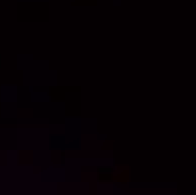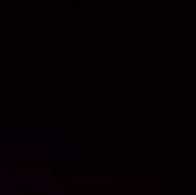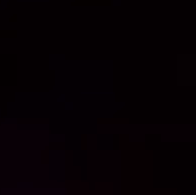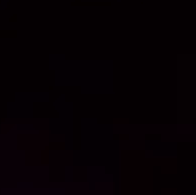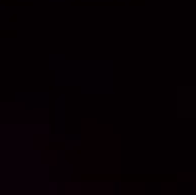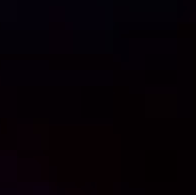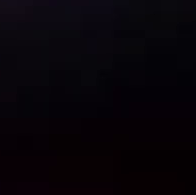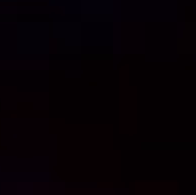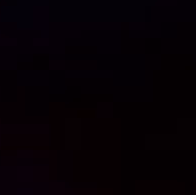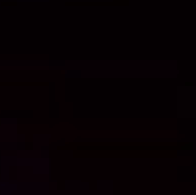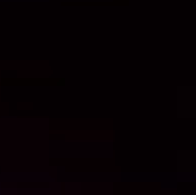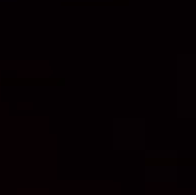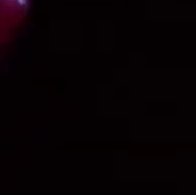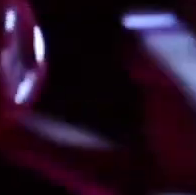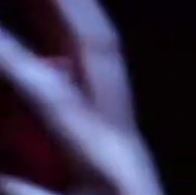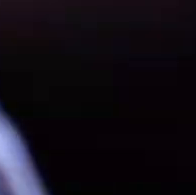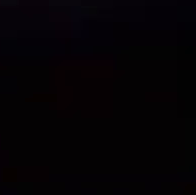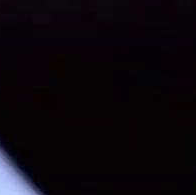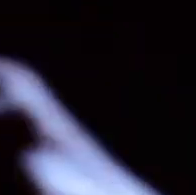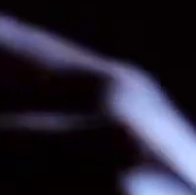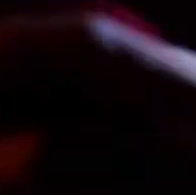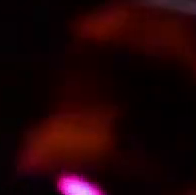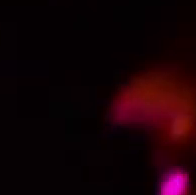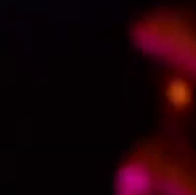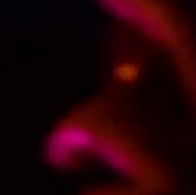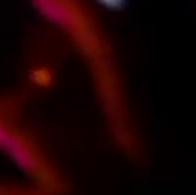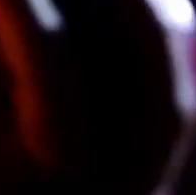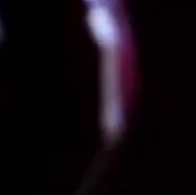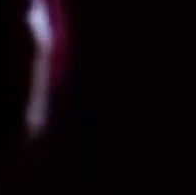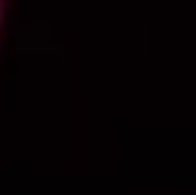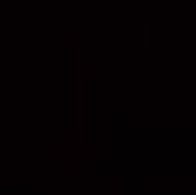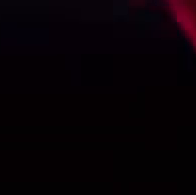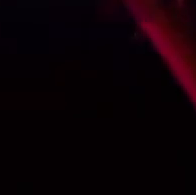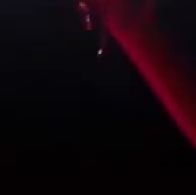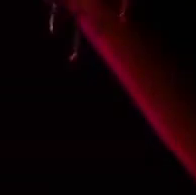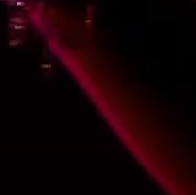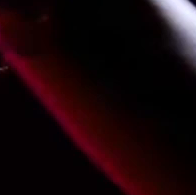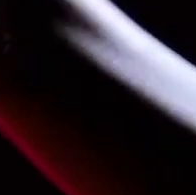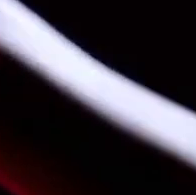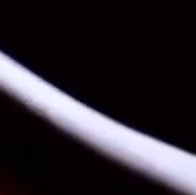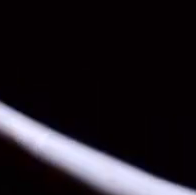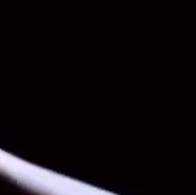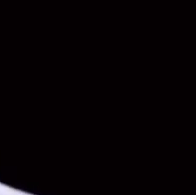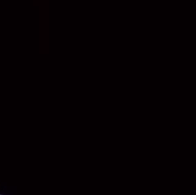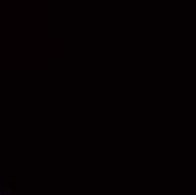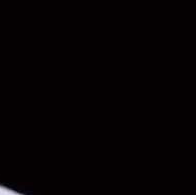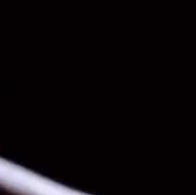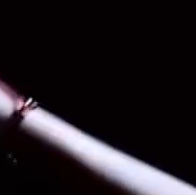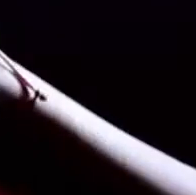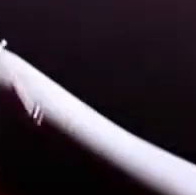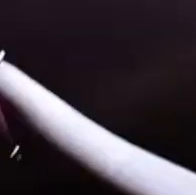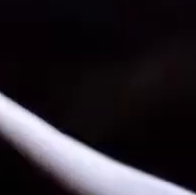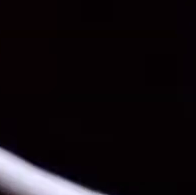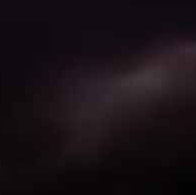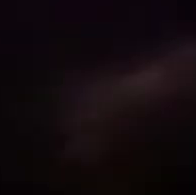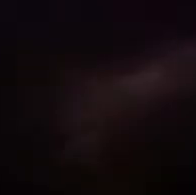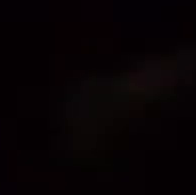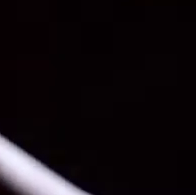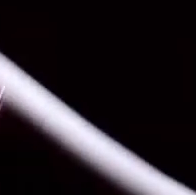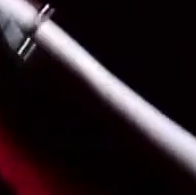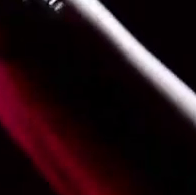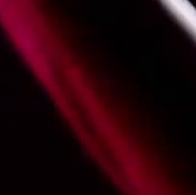un águila, pero delicada como una manzana. Así somos las mujeres. Y aunque tengamos distinta interpretación de la